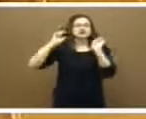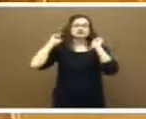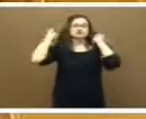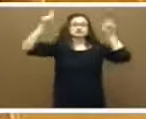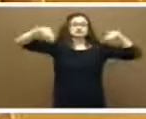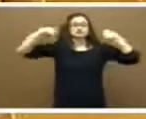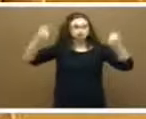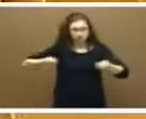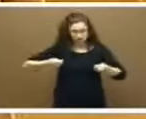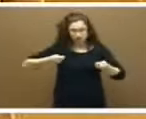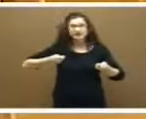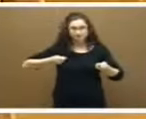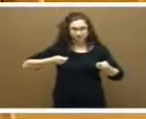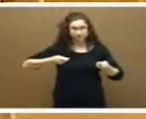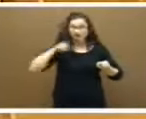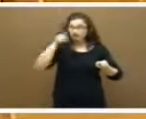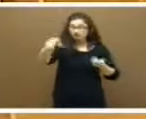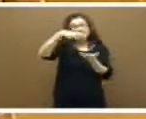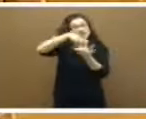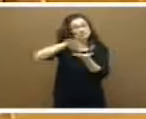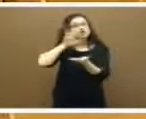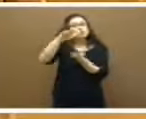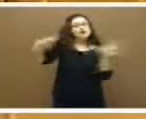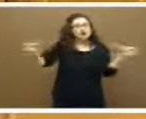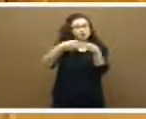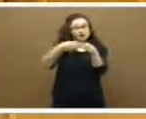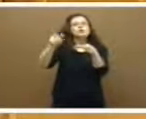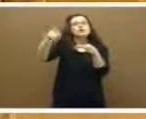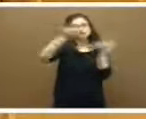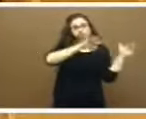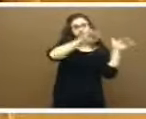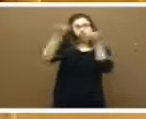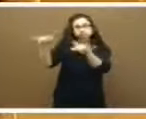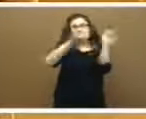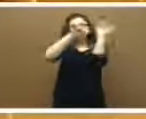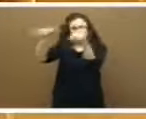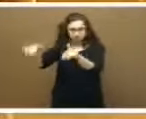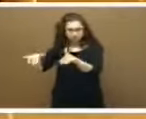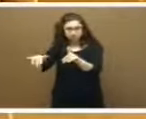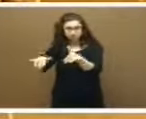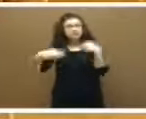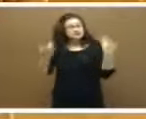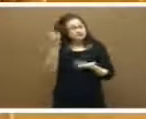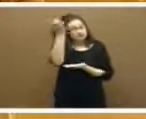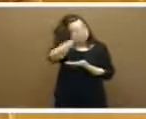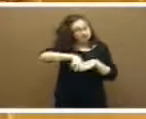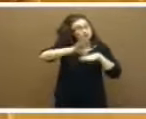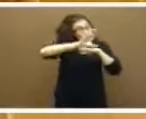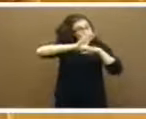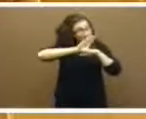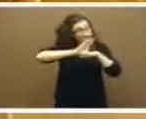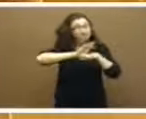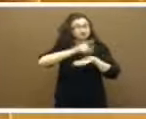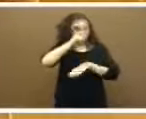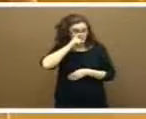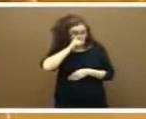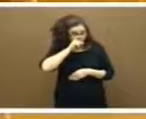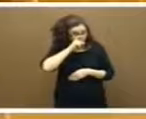dirigidas expresamente a centros rurales agrupados. Le recuerdo también que la Consejería ha sido